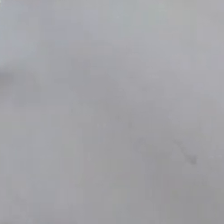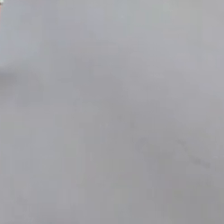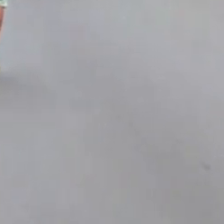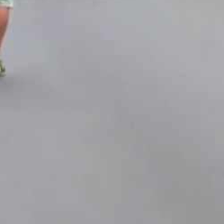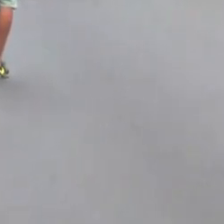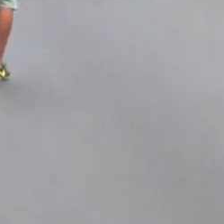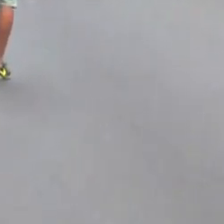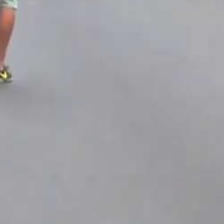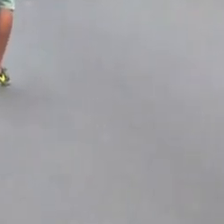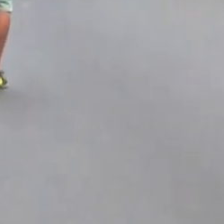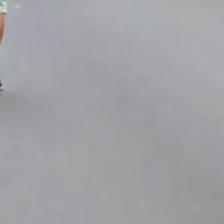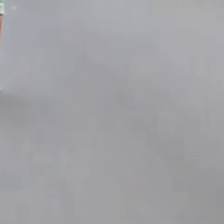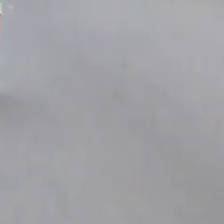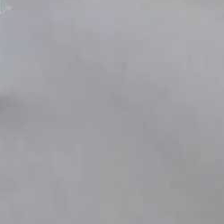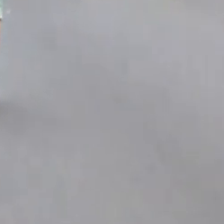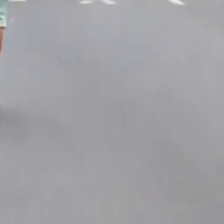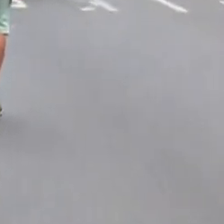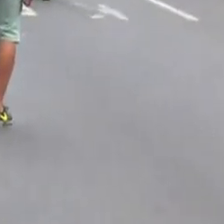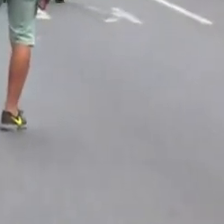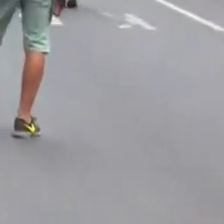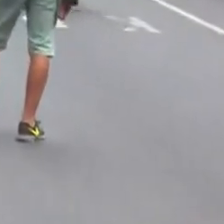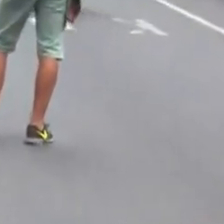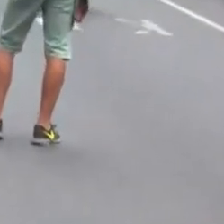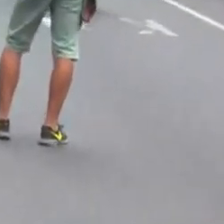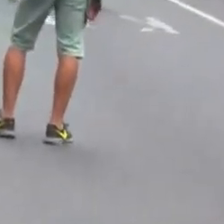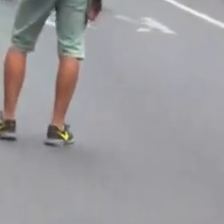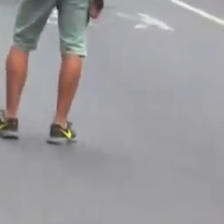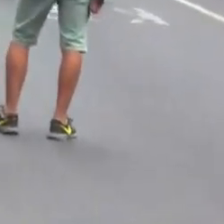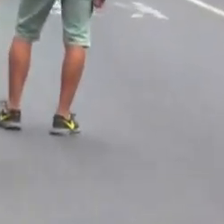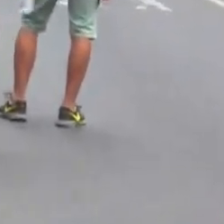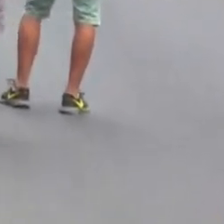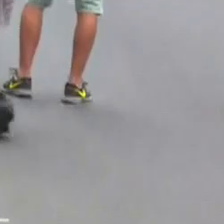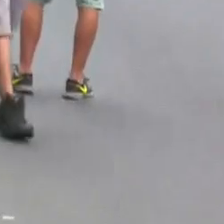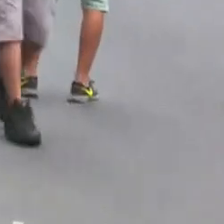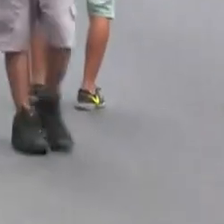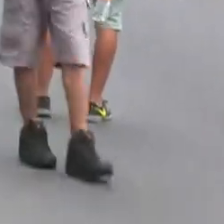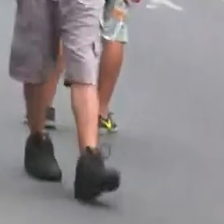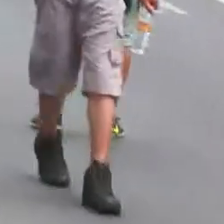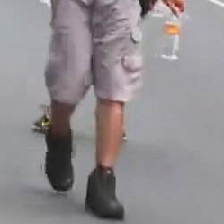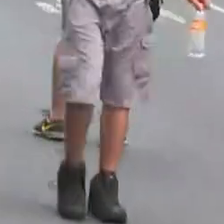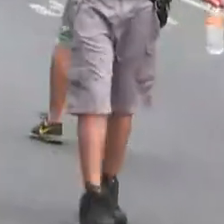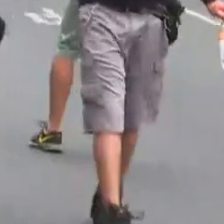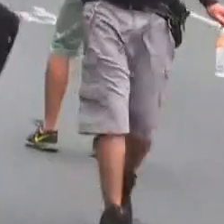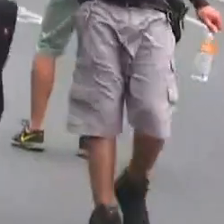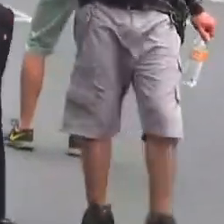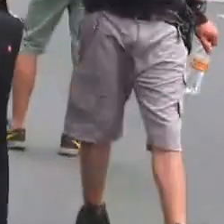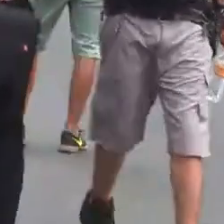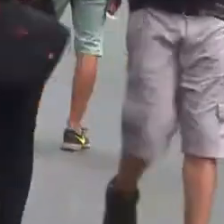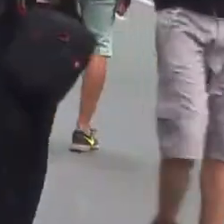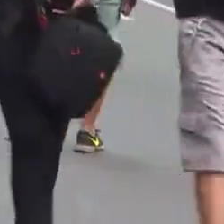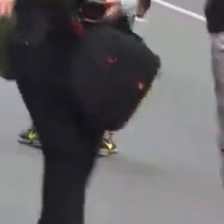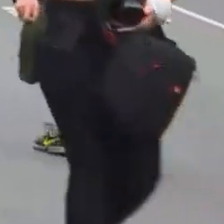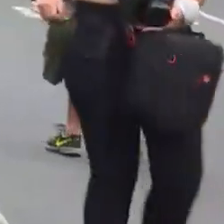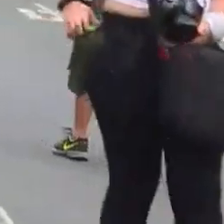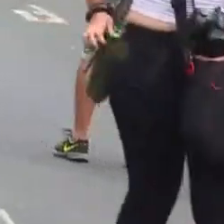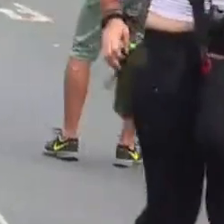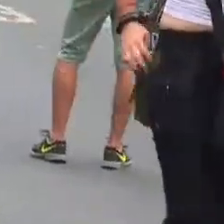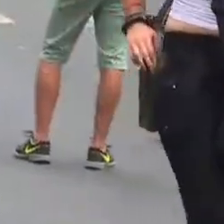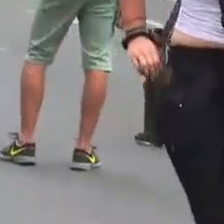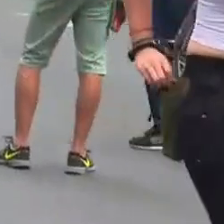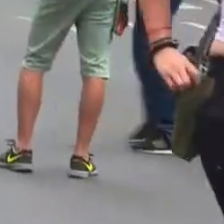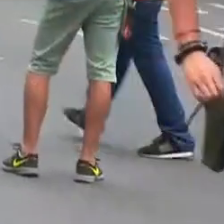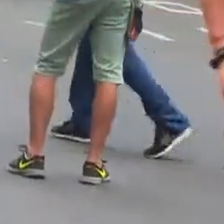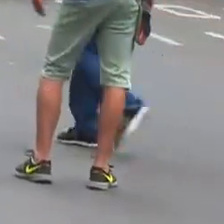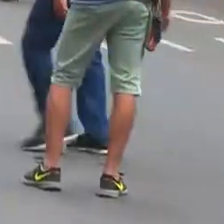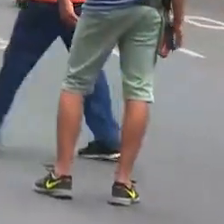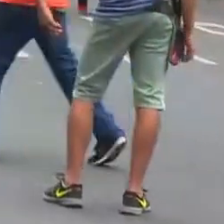algunos grupos se han desegregado y han comenzado o han continuado con su marcha por la avenida Segunda